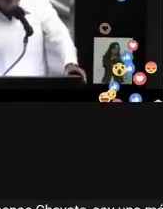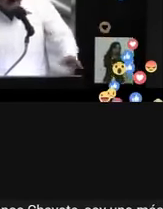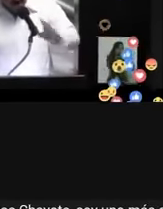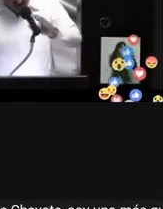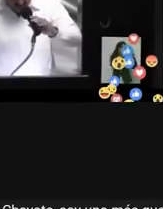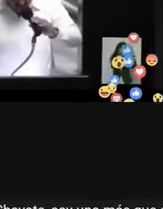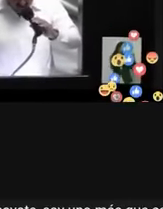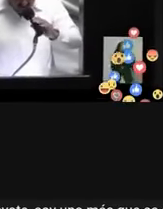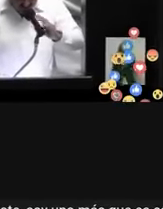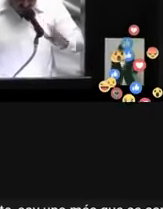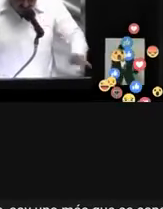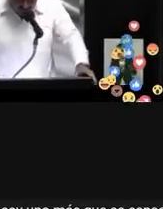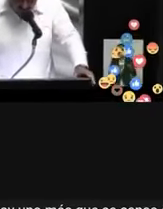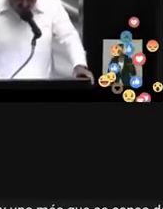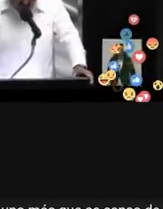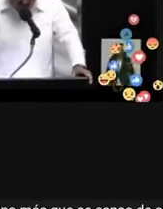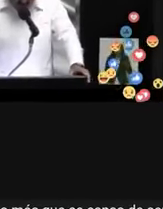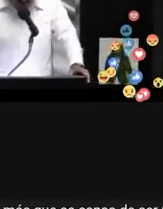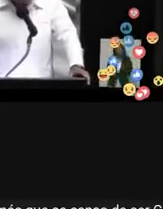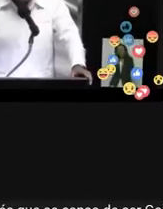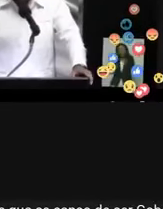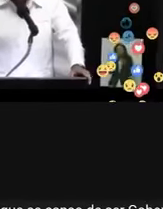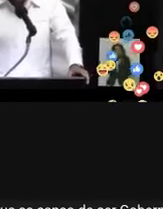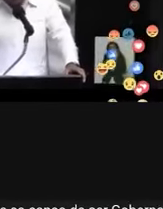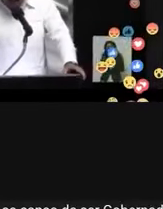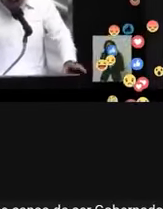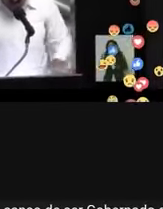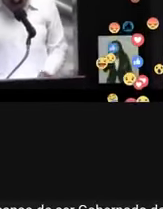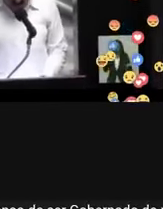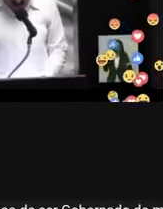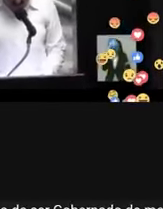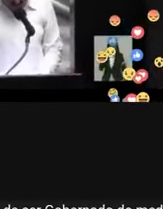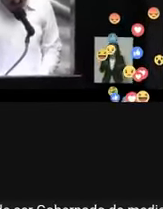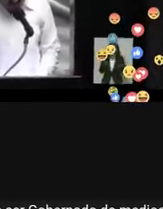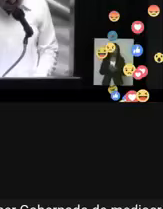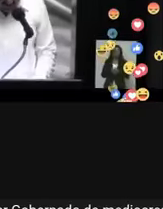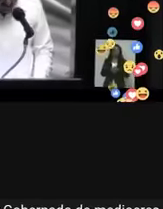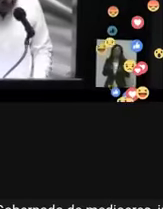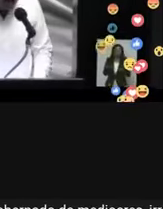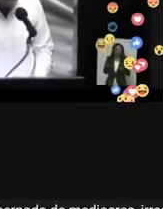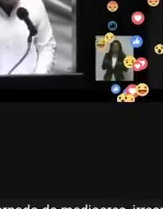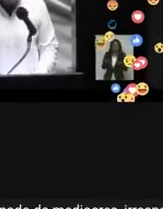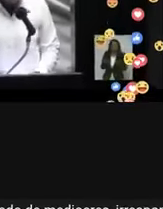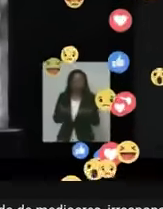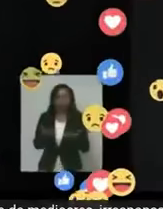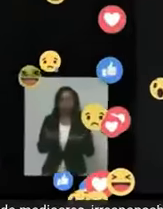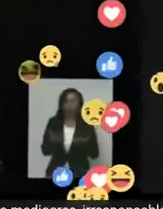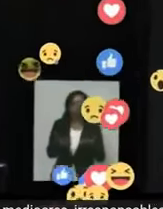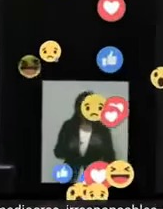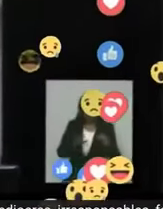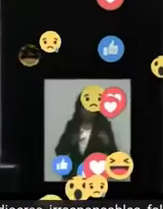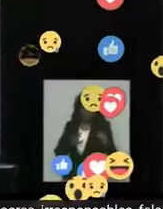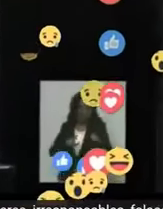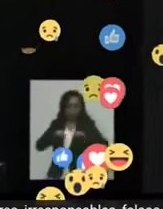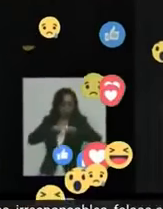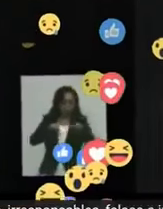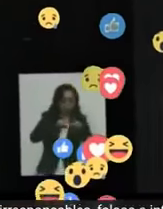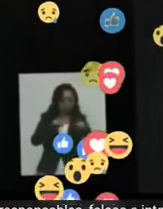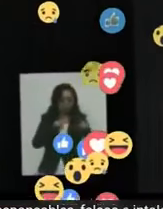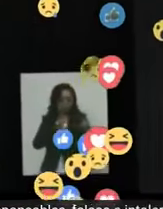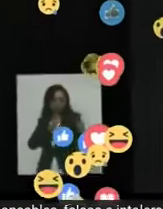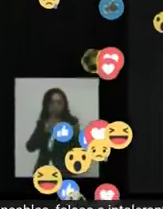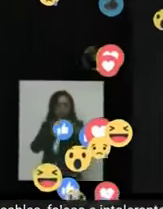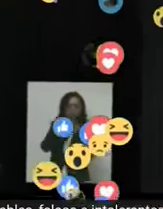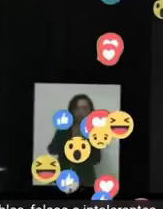nivel internacional. Ahora resulta que tenemos un cartel y se le llama Maya. En las relaciones con el gobierno